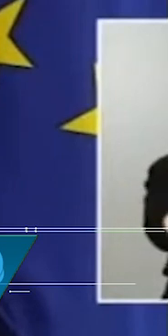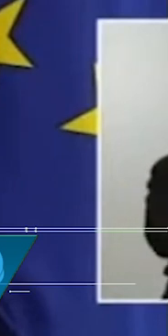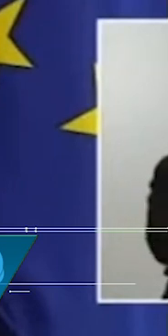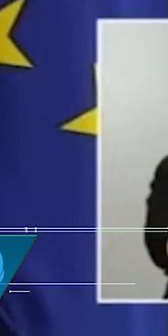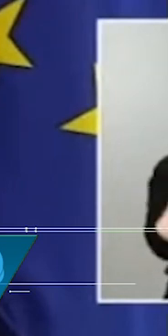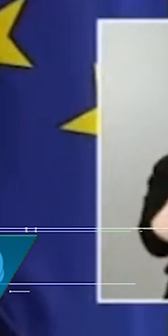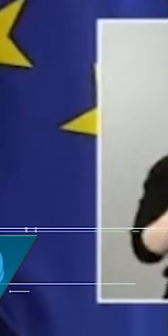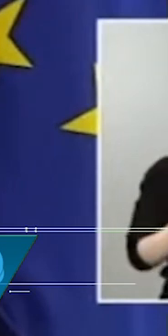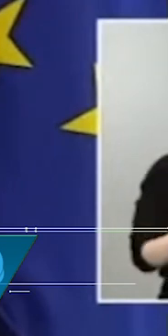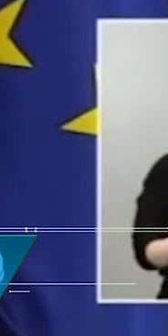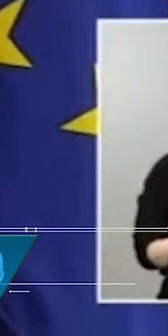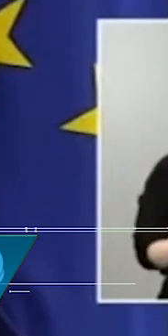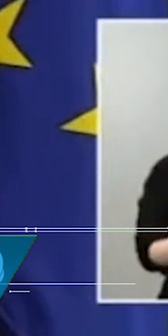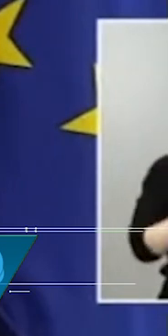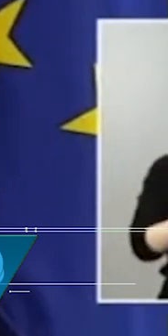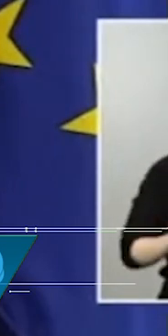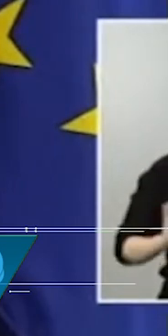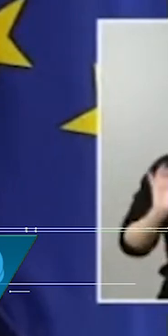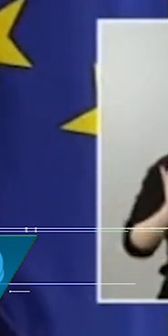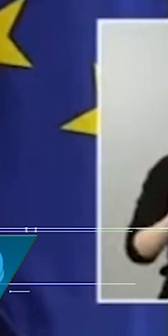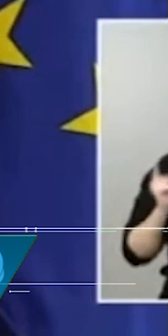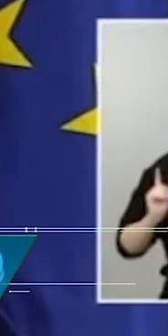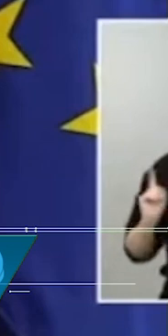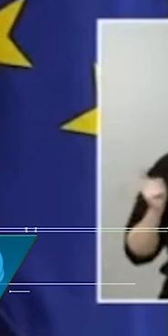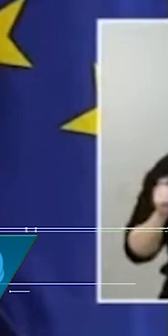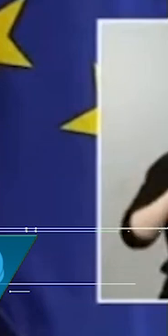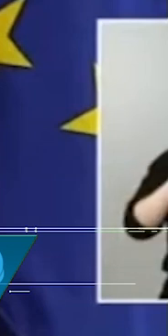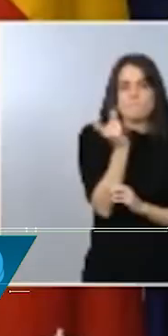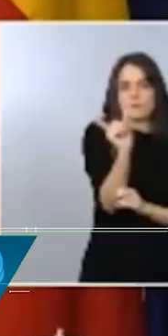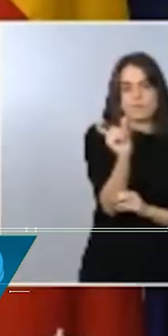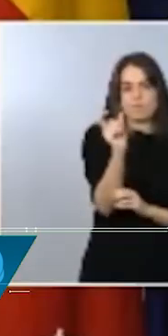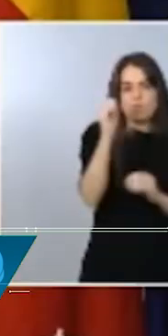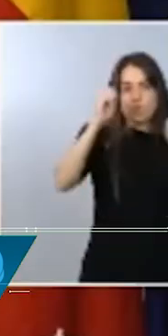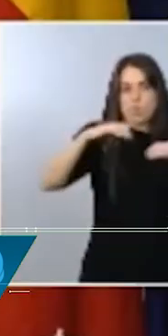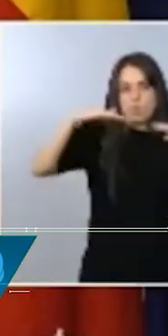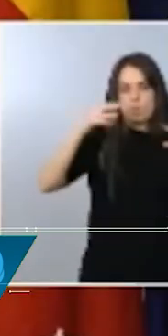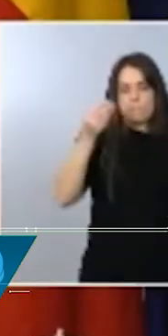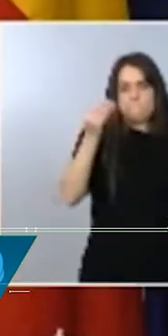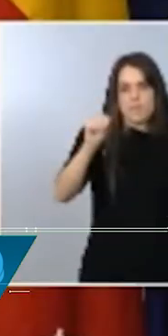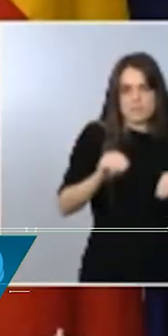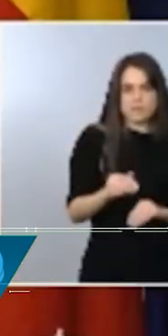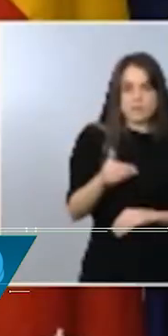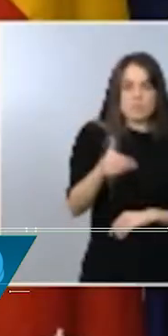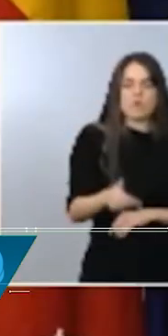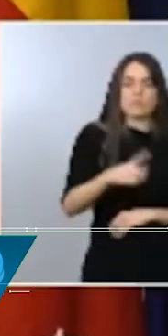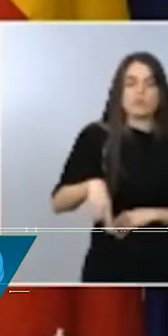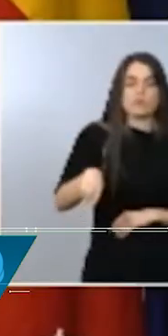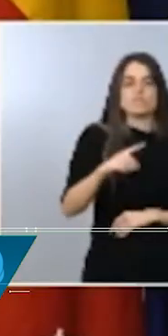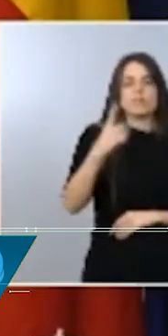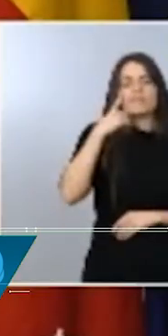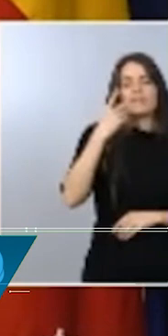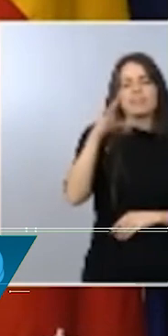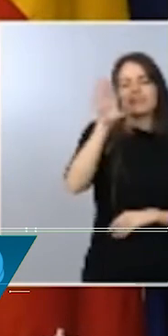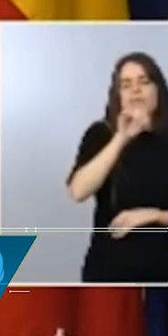economía verde por decreto, una economía verde por acción del gobierno, una economía verde a través de fijación de precios,